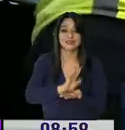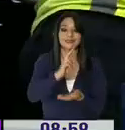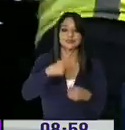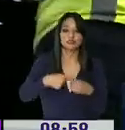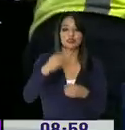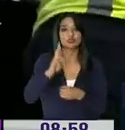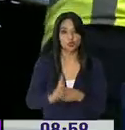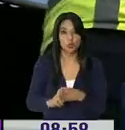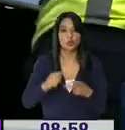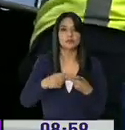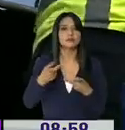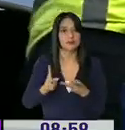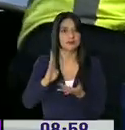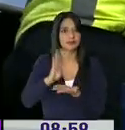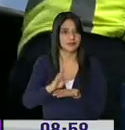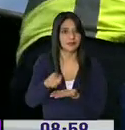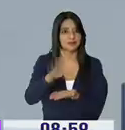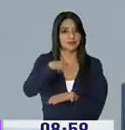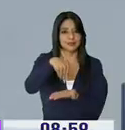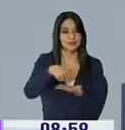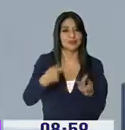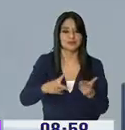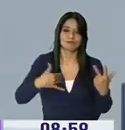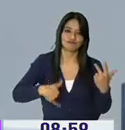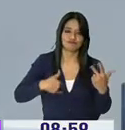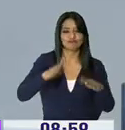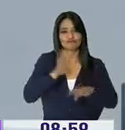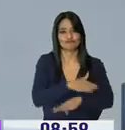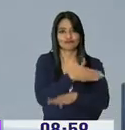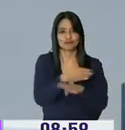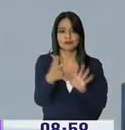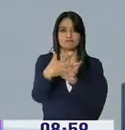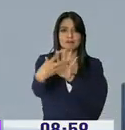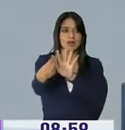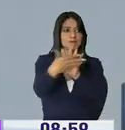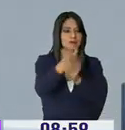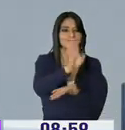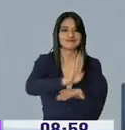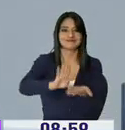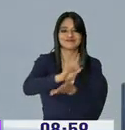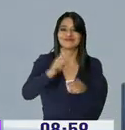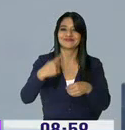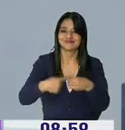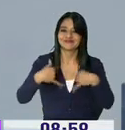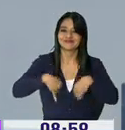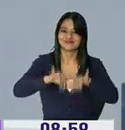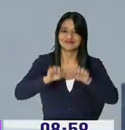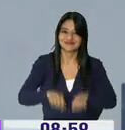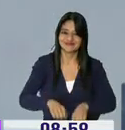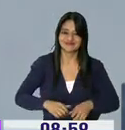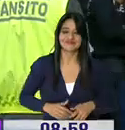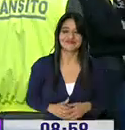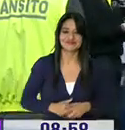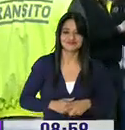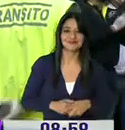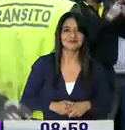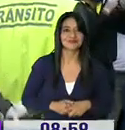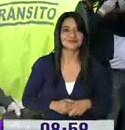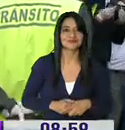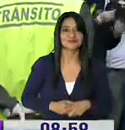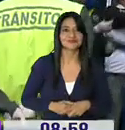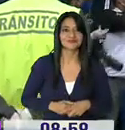Marín, también se realizó este acto musical, el cual se aspira a replicar en los barrios de la urbe. Informó